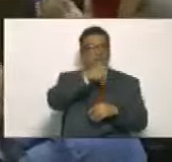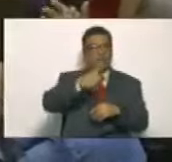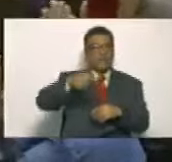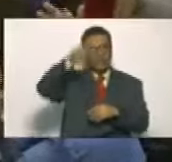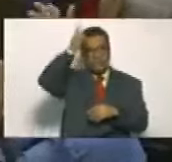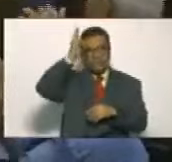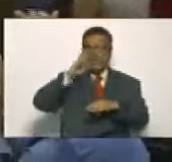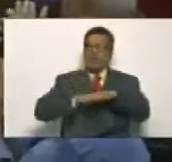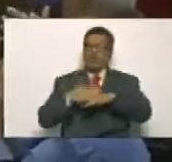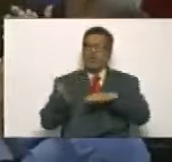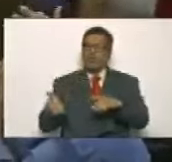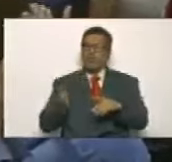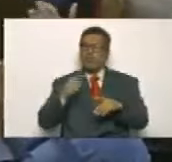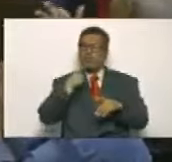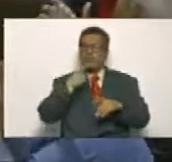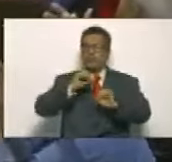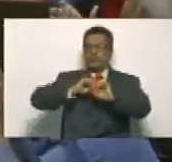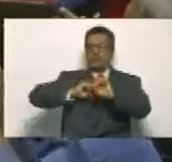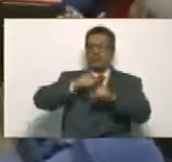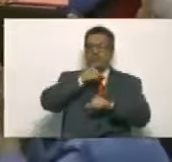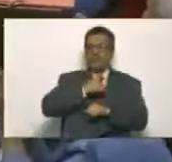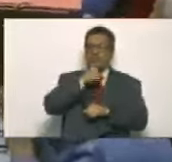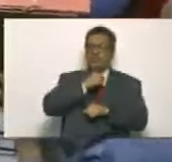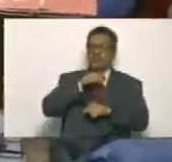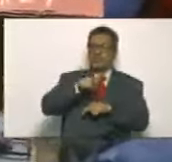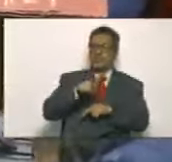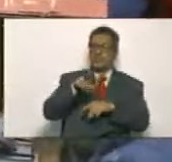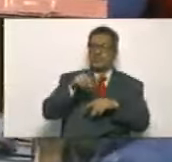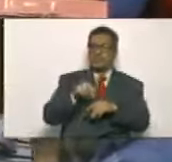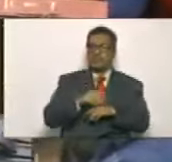indígenas? ¿Por qué hay esa resistencia?